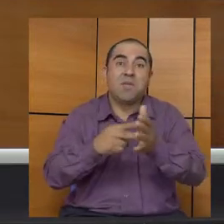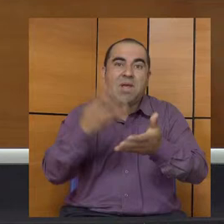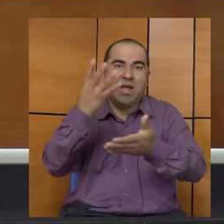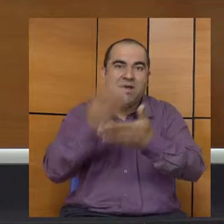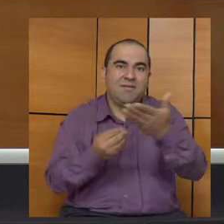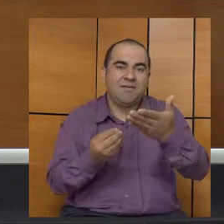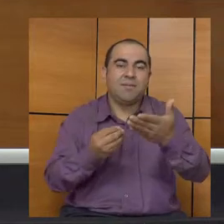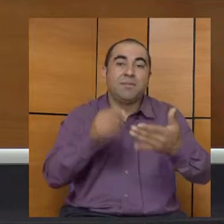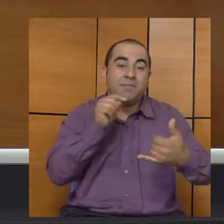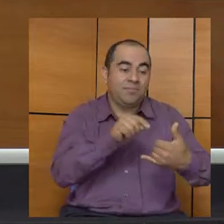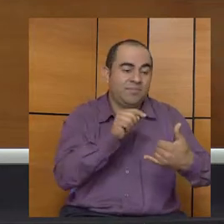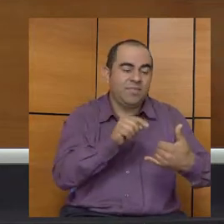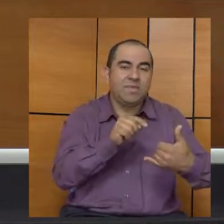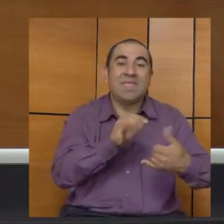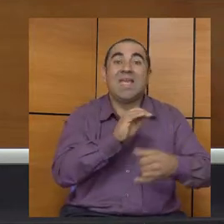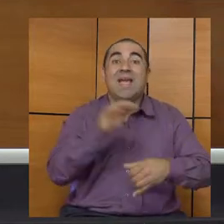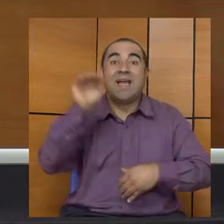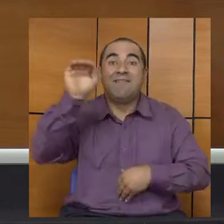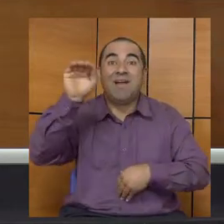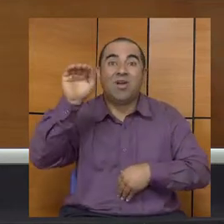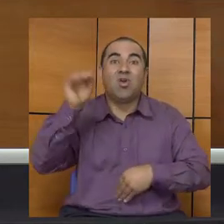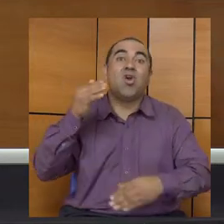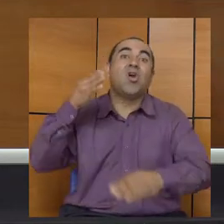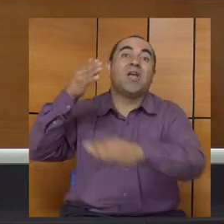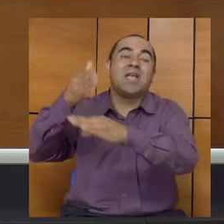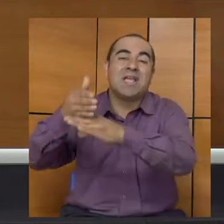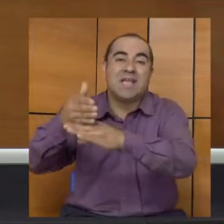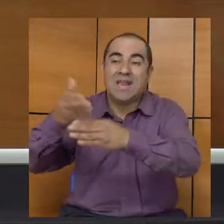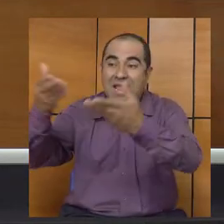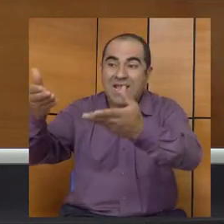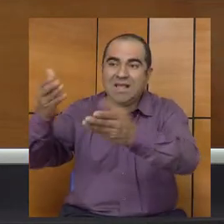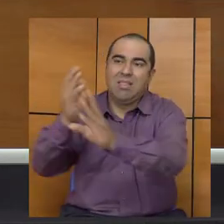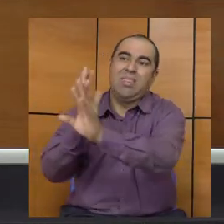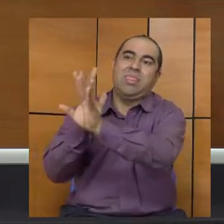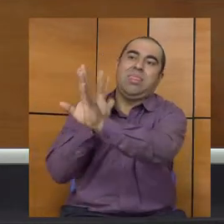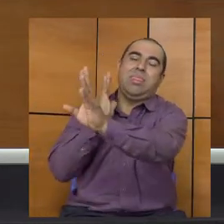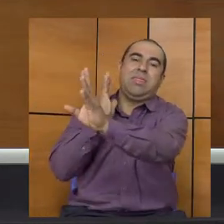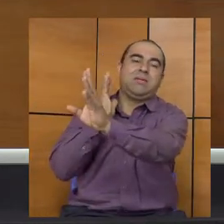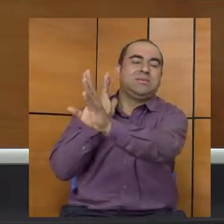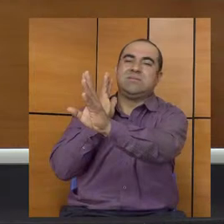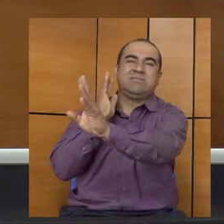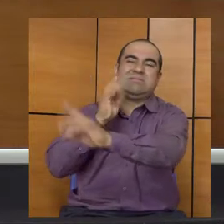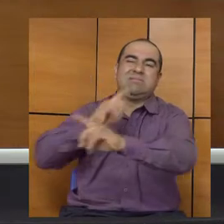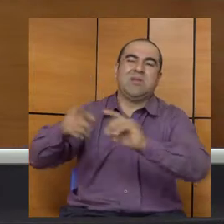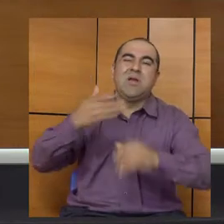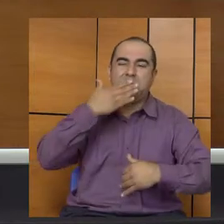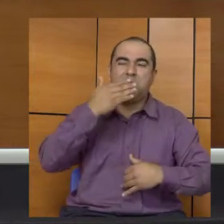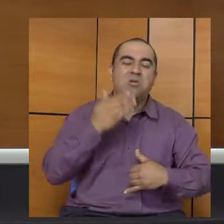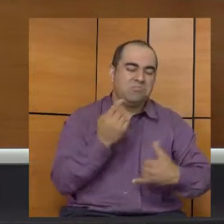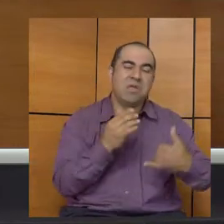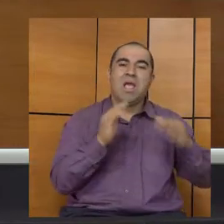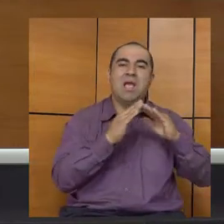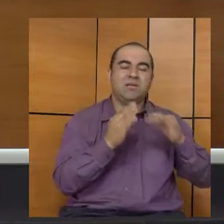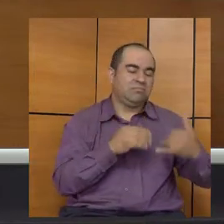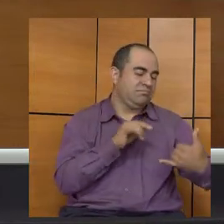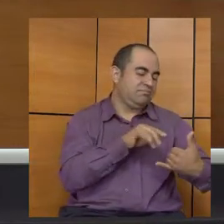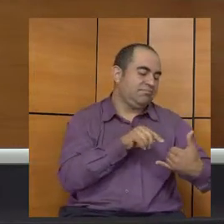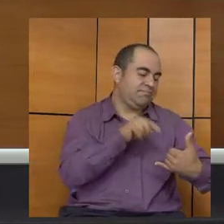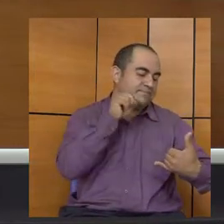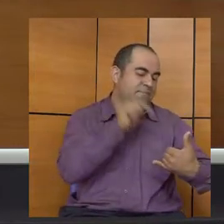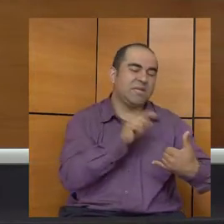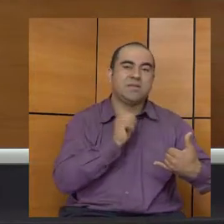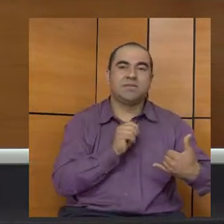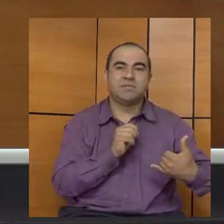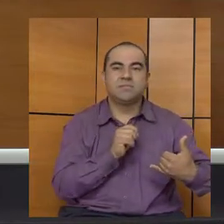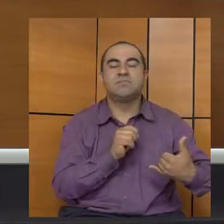vez de tener que hacer la cola en el banco, pues la fila en el banco, pues directamente pues lo haces a través de tu aplicación